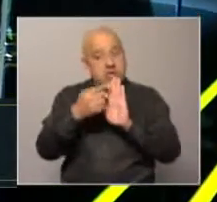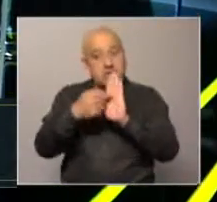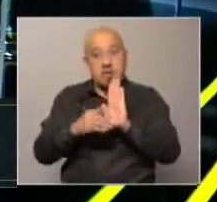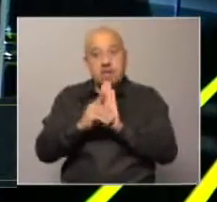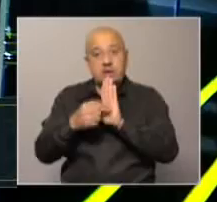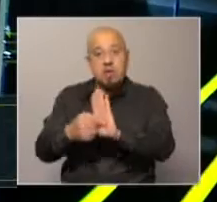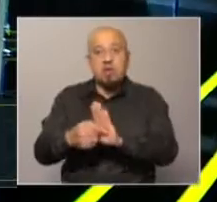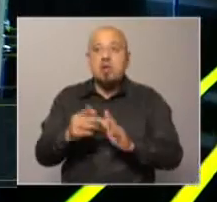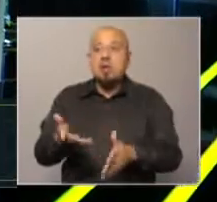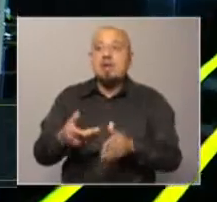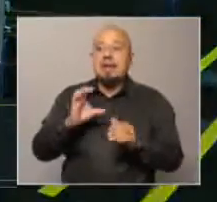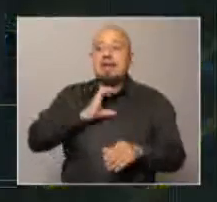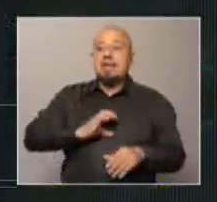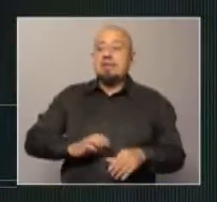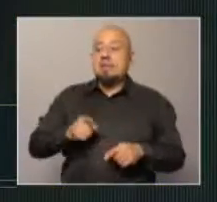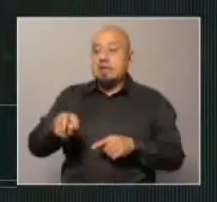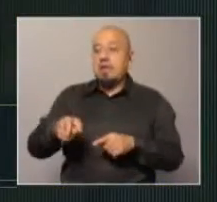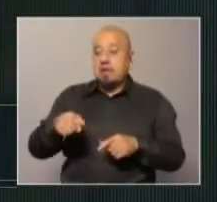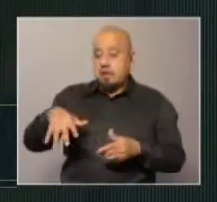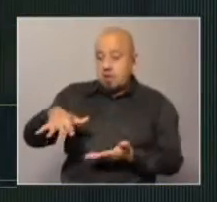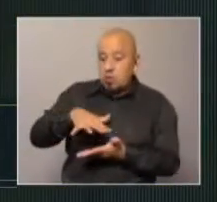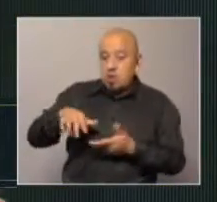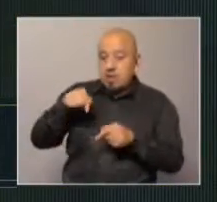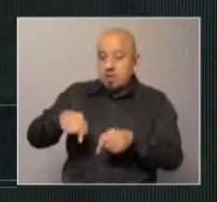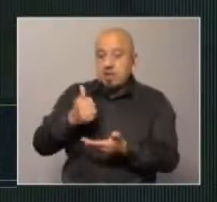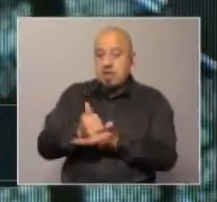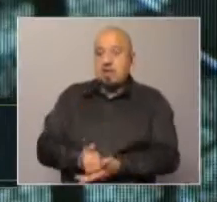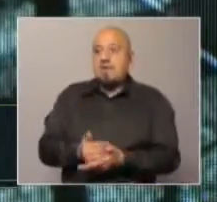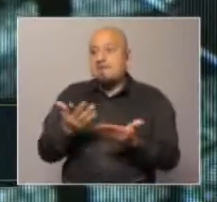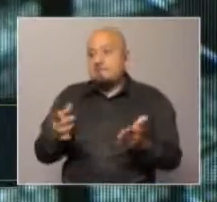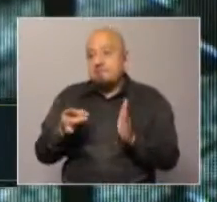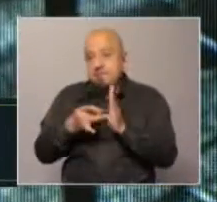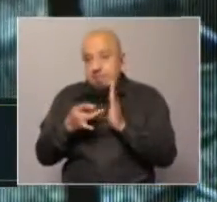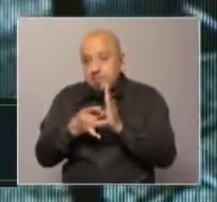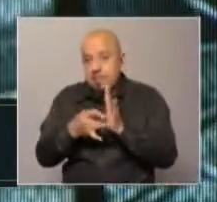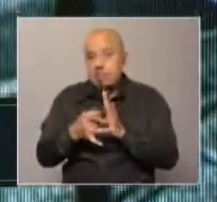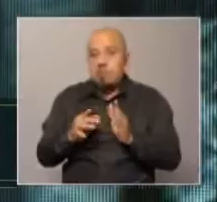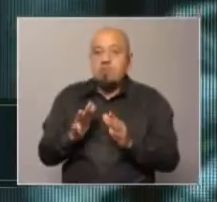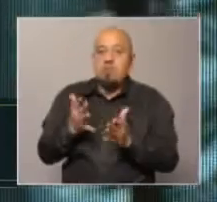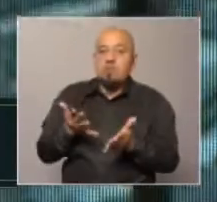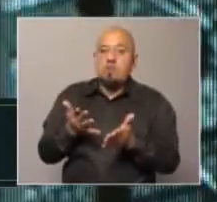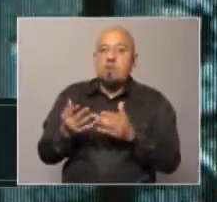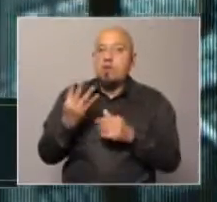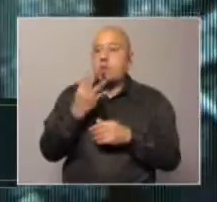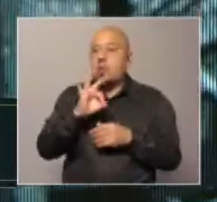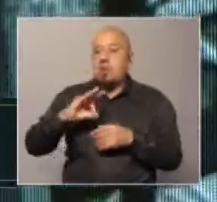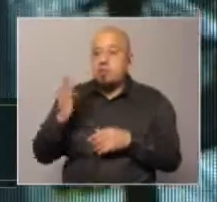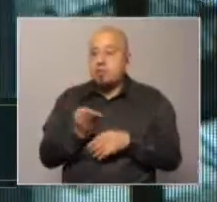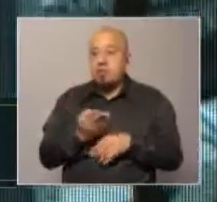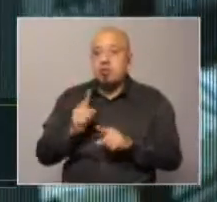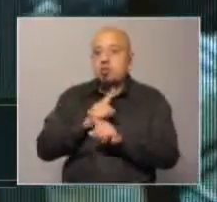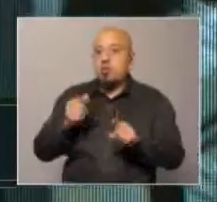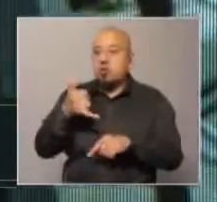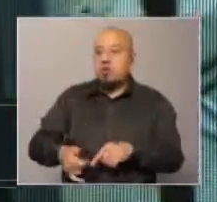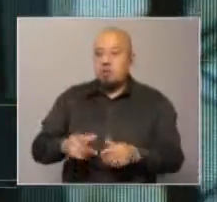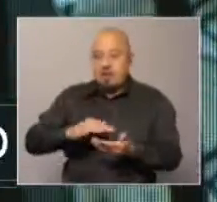realmente... Y las condiciones de las celdas también asimismo son deficitarias. Casi el 40% de ellas no tiene